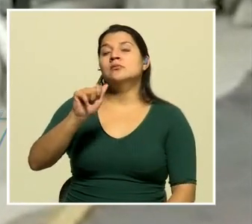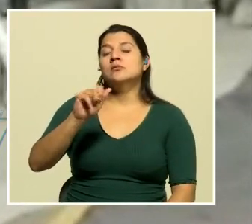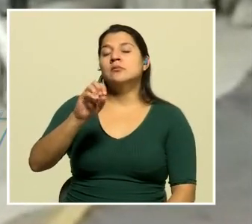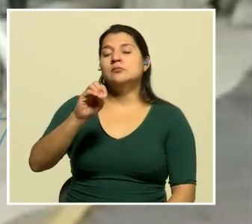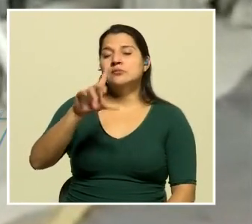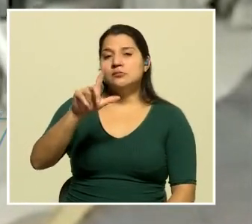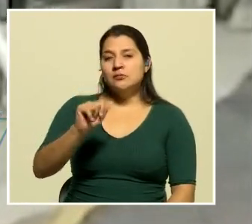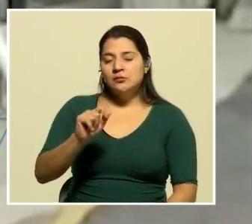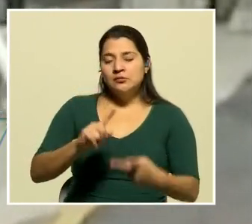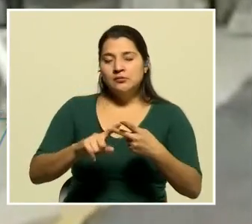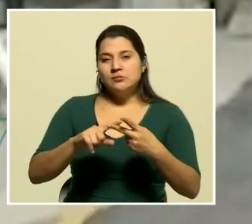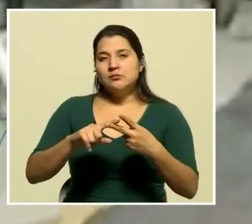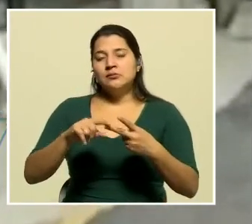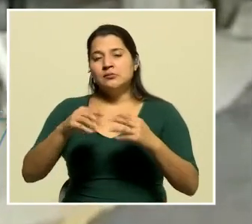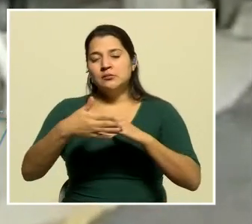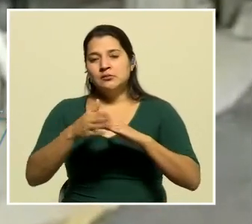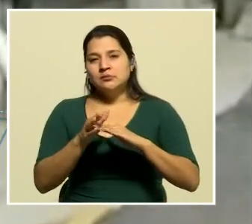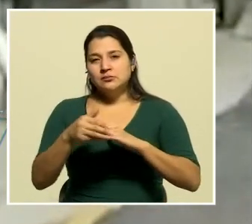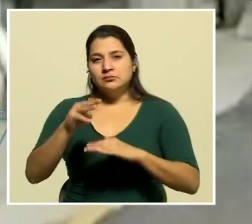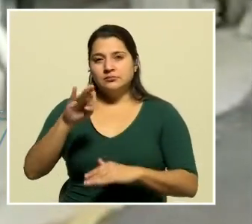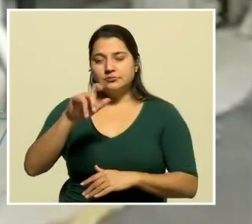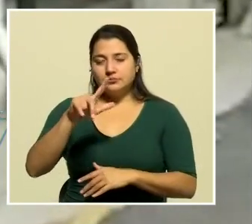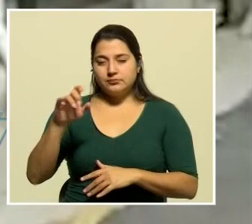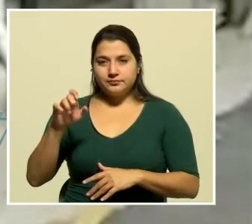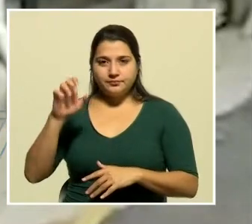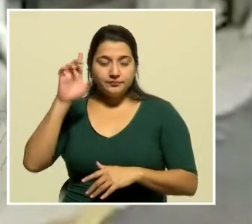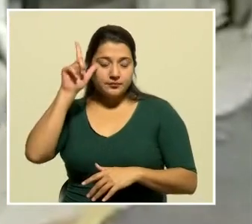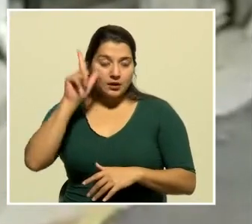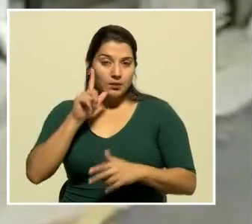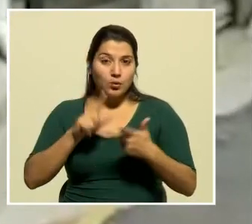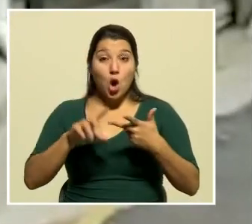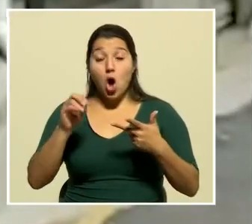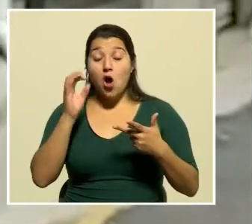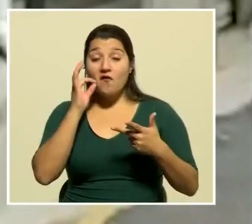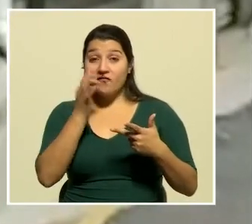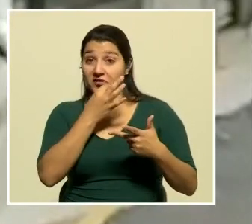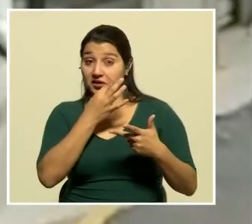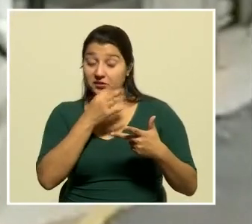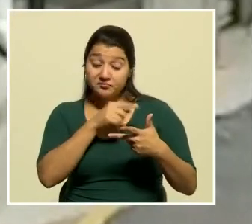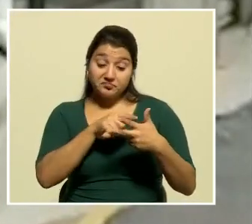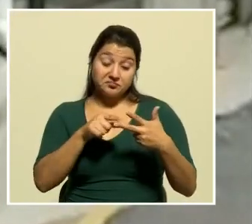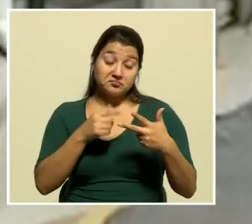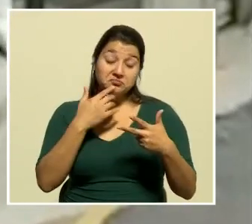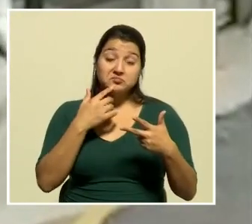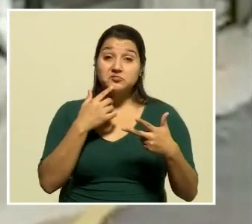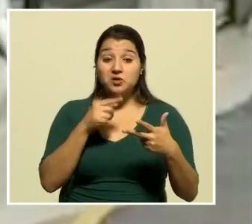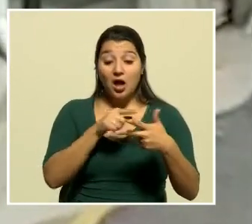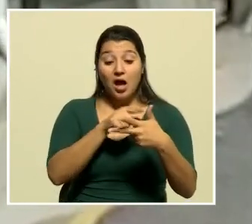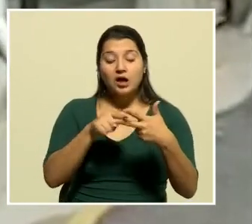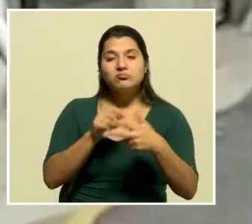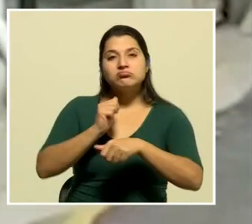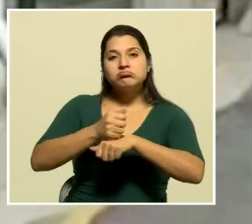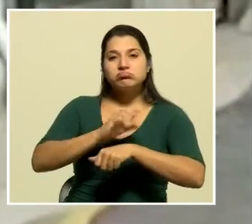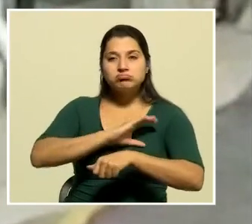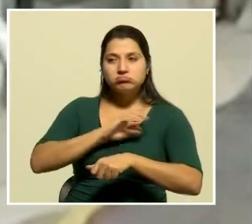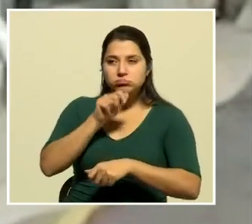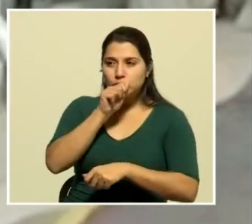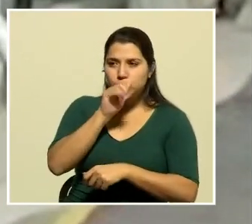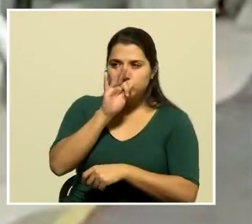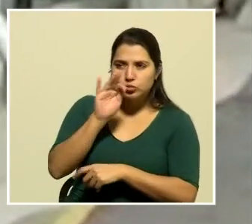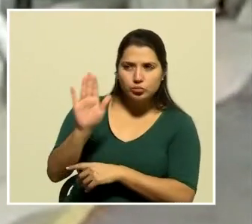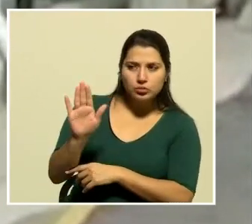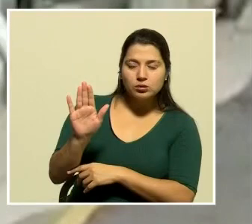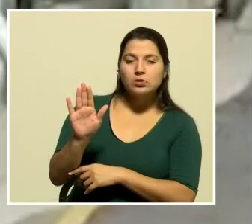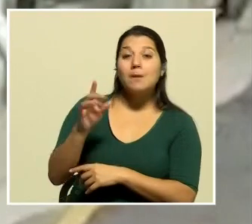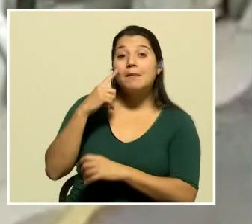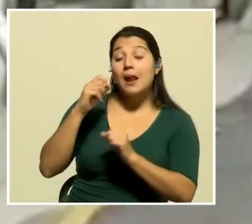los muelles de Limón o en las fincas que están en los alrededores. Esto nos parece una buena medida pues para ir solventando poco a poco el tema del